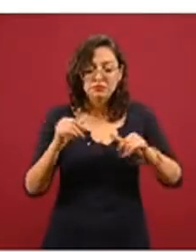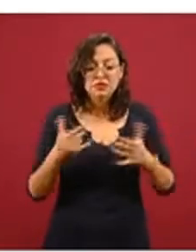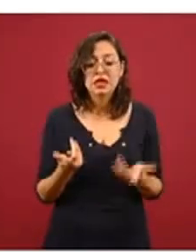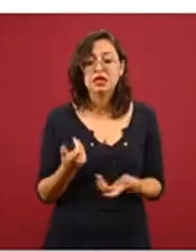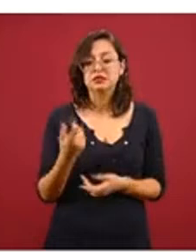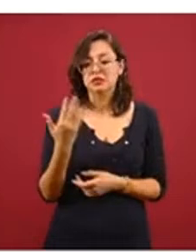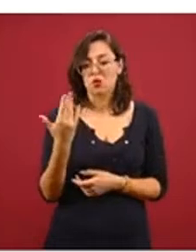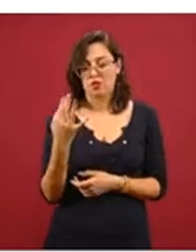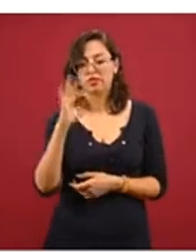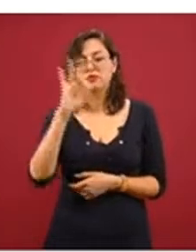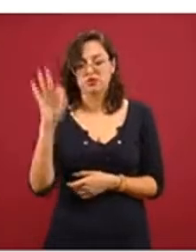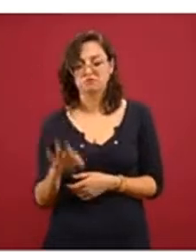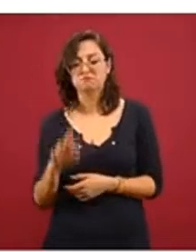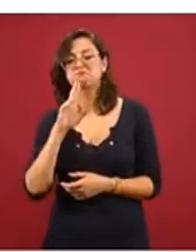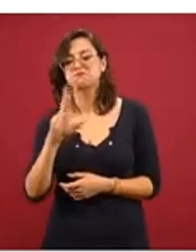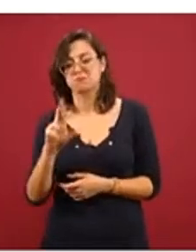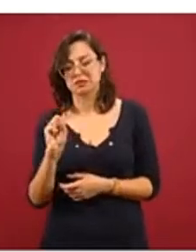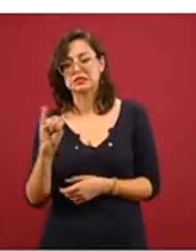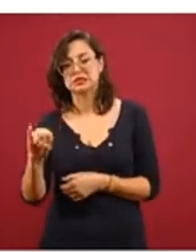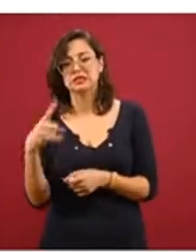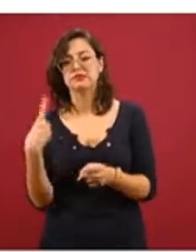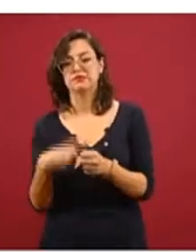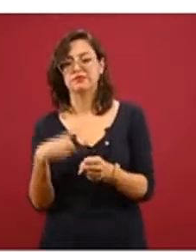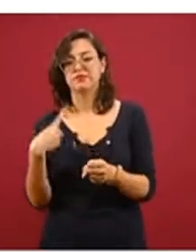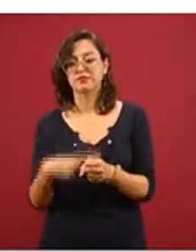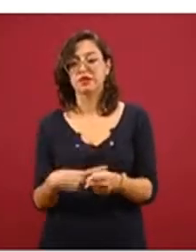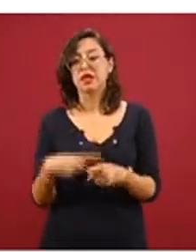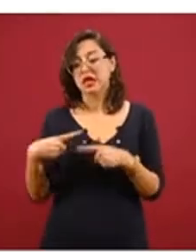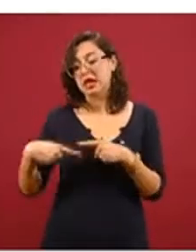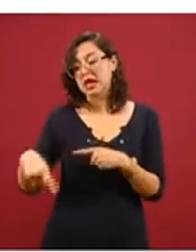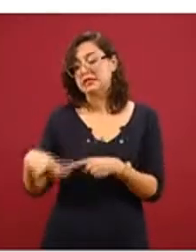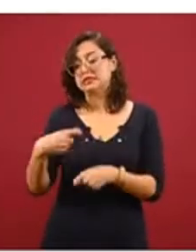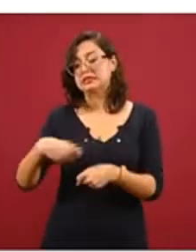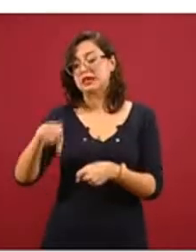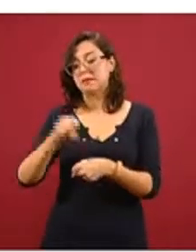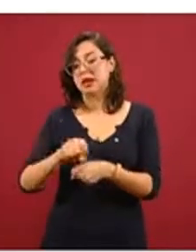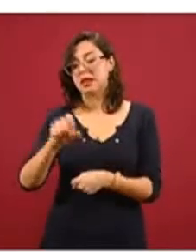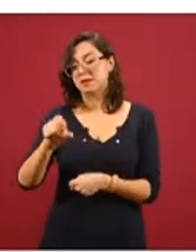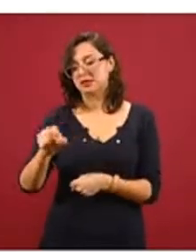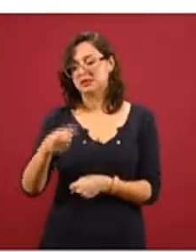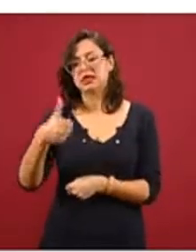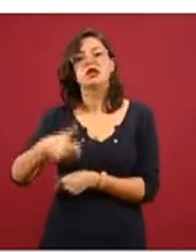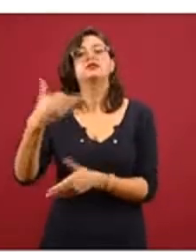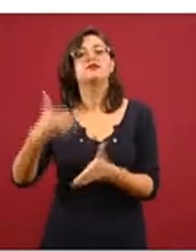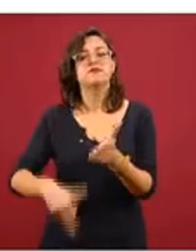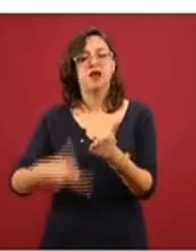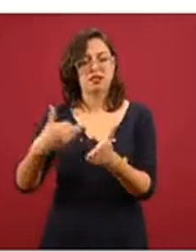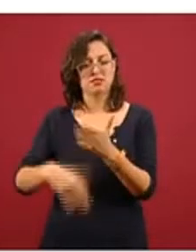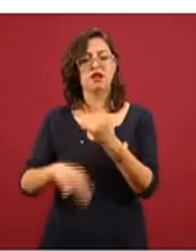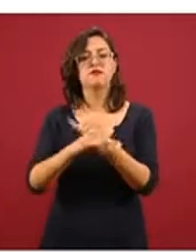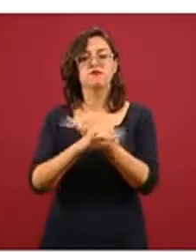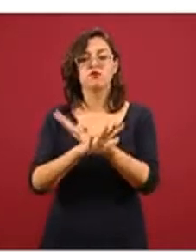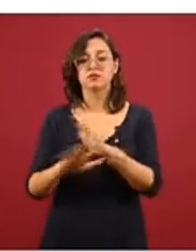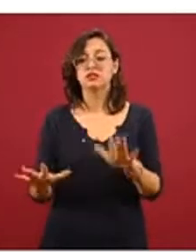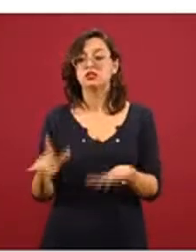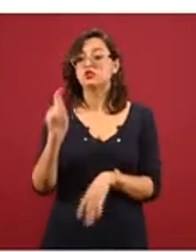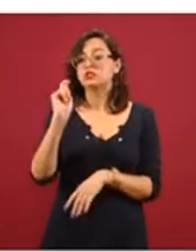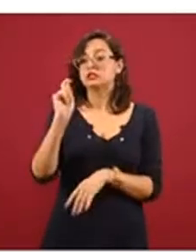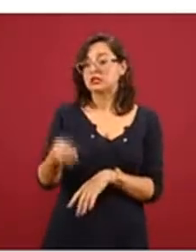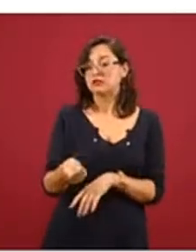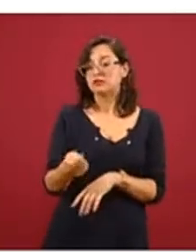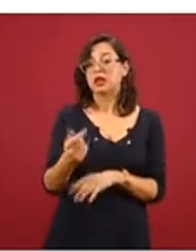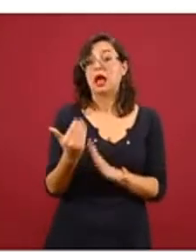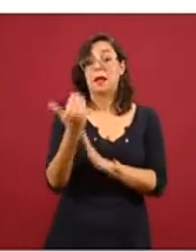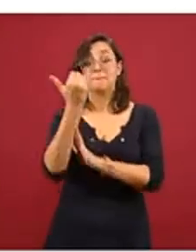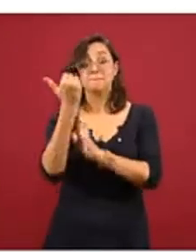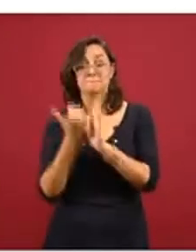semana 26, todavía está en construcción. Ese es un efecto que lo hemos visto semana con semana. Eso no quiere decir que el muestreo haya